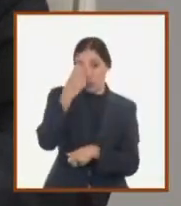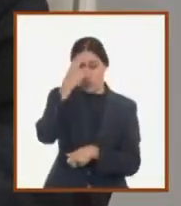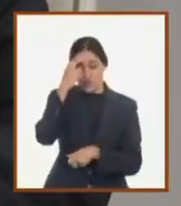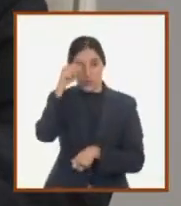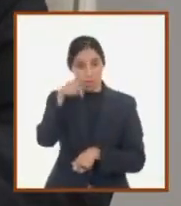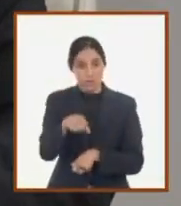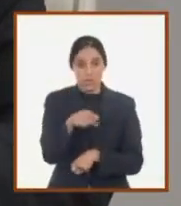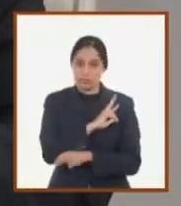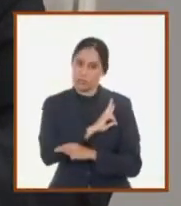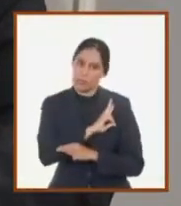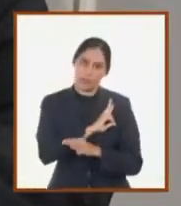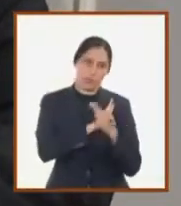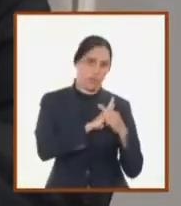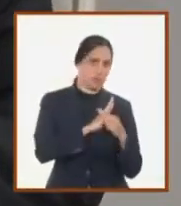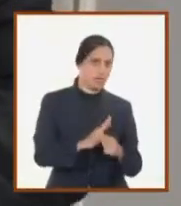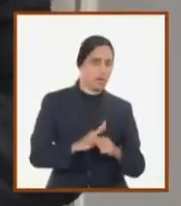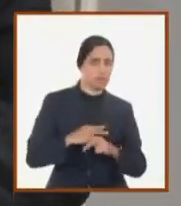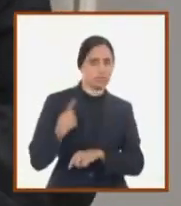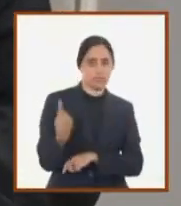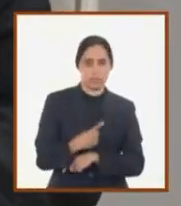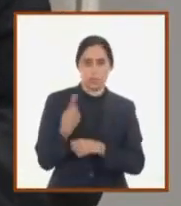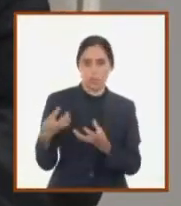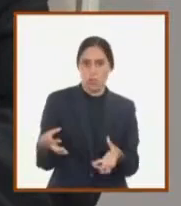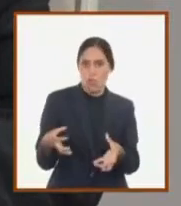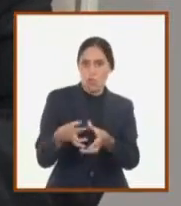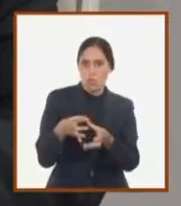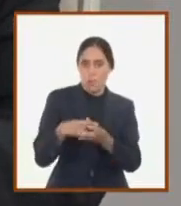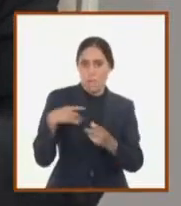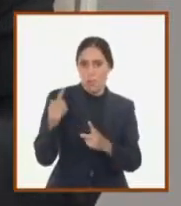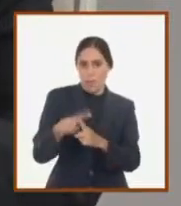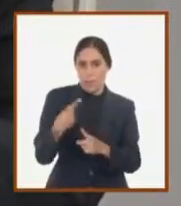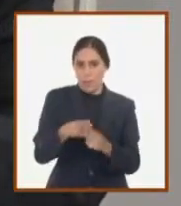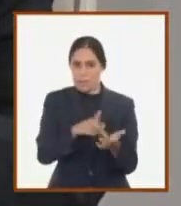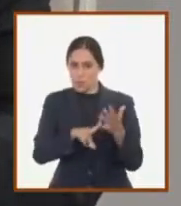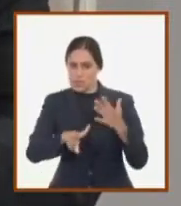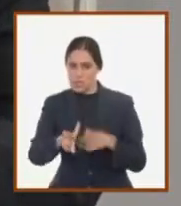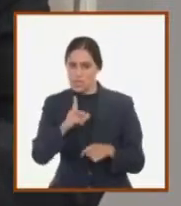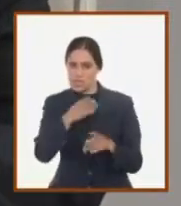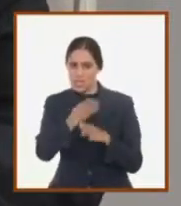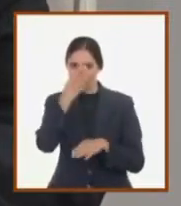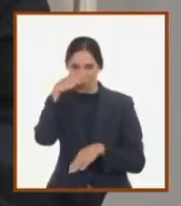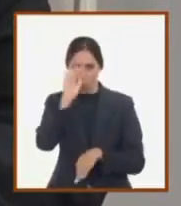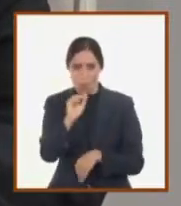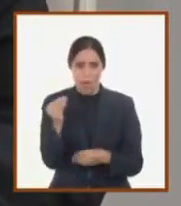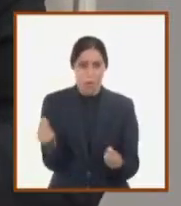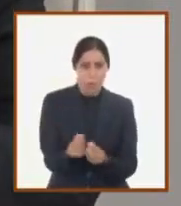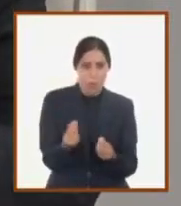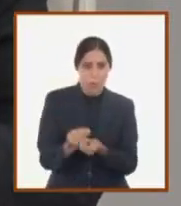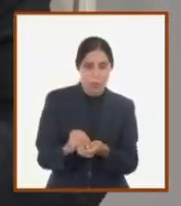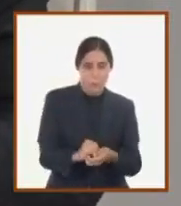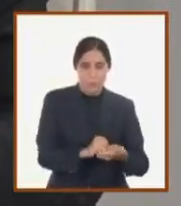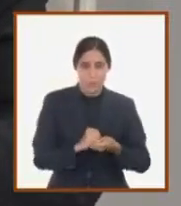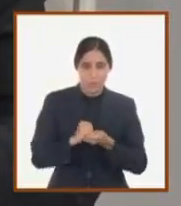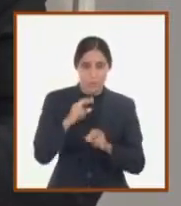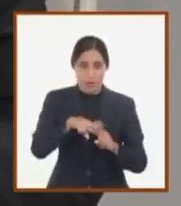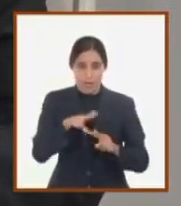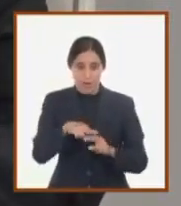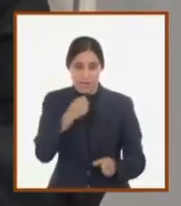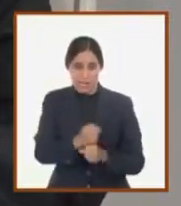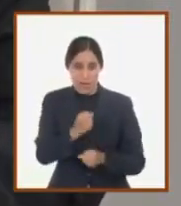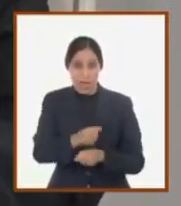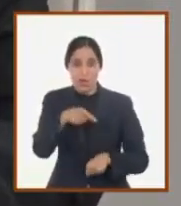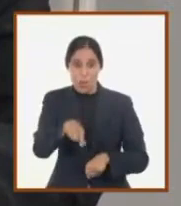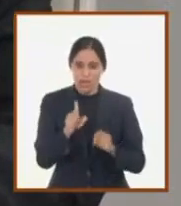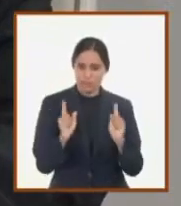responsabilidad además de todo el colectivo amplio de santiagueros y compañeros de labana que estamos trabajando hoy mismo nos reunimos